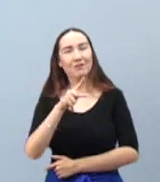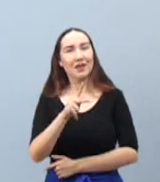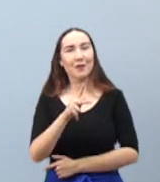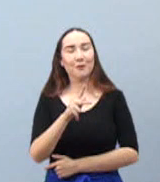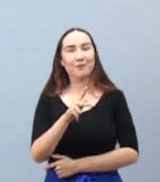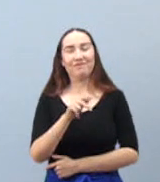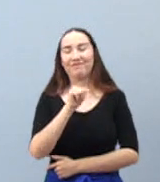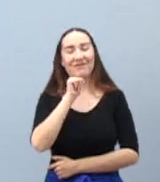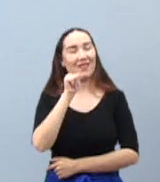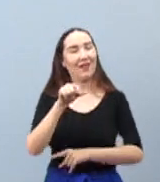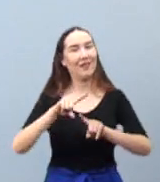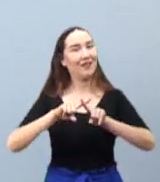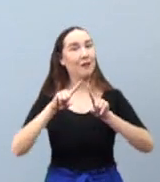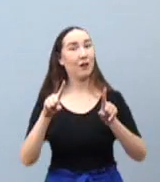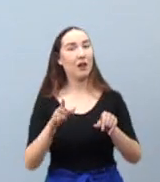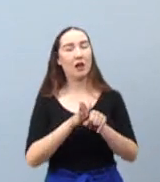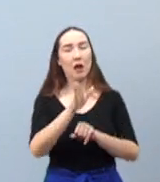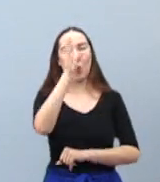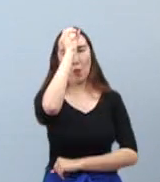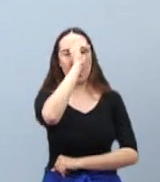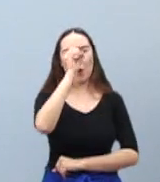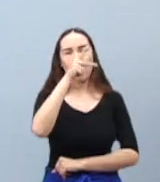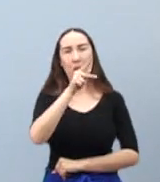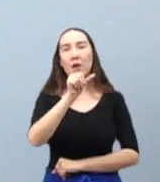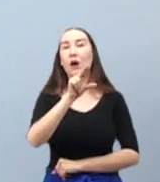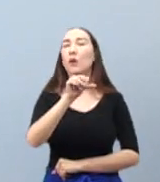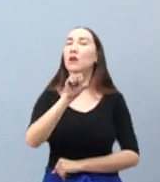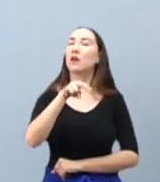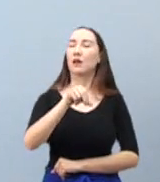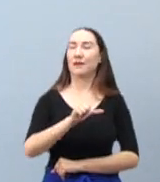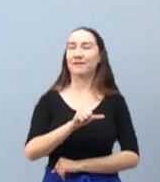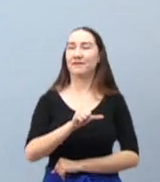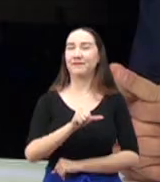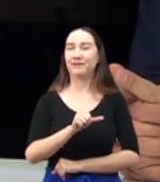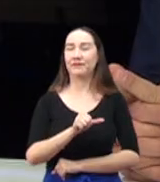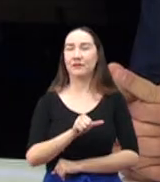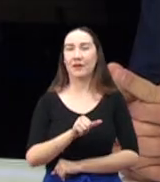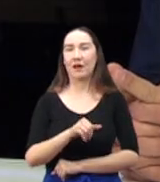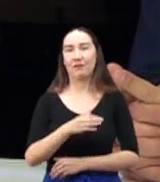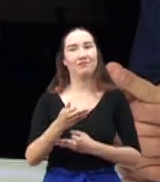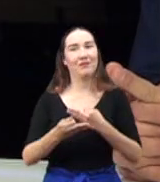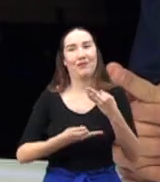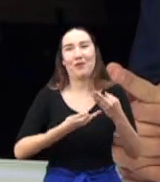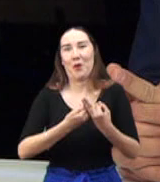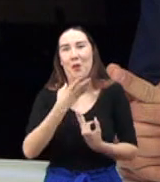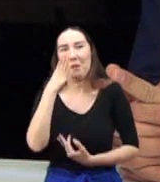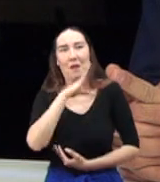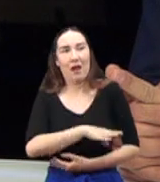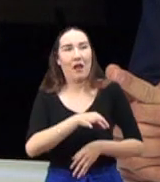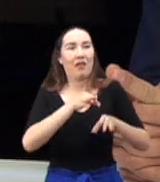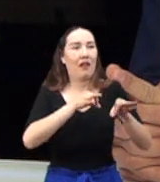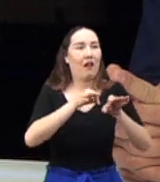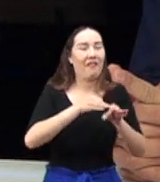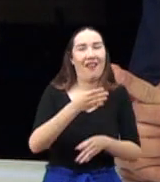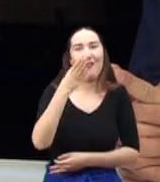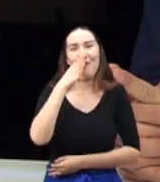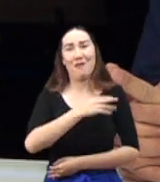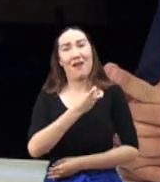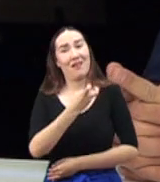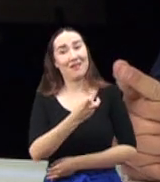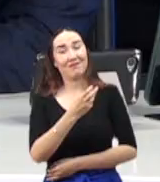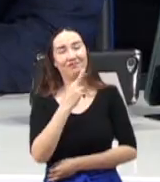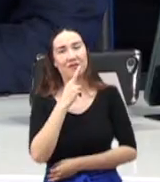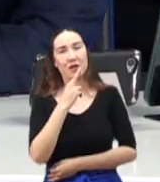fue así. ¿Cuál es tu opinión, Pau? Pues que como todo lo hacen mal, ¿no? Les encanta trabajar mal, ese es el resultado.